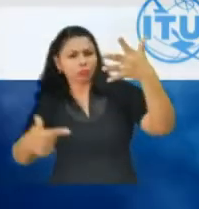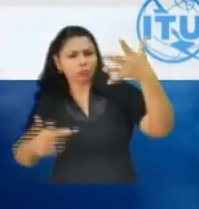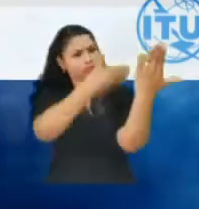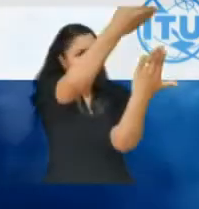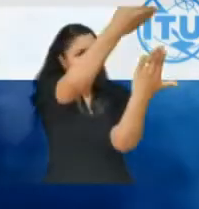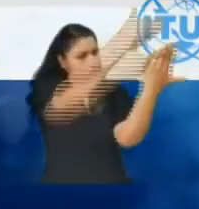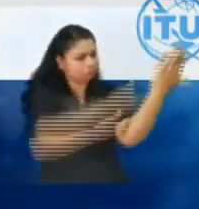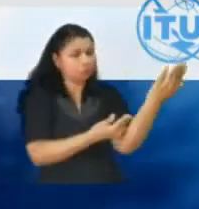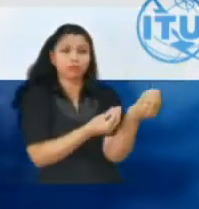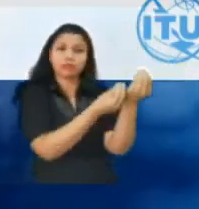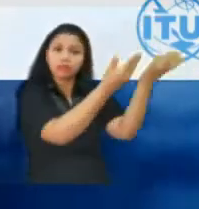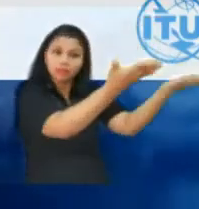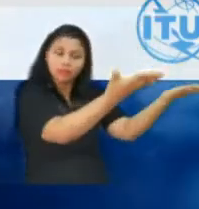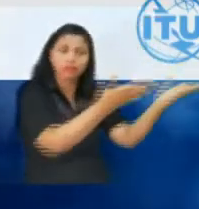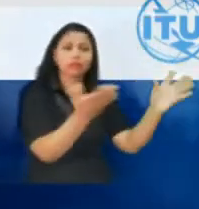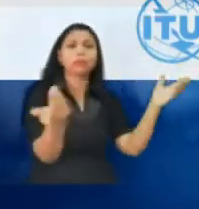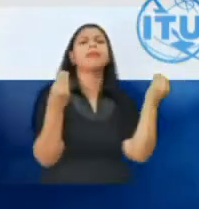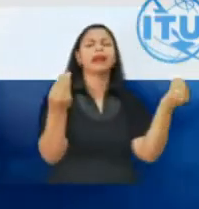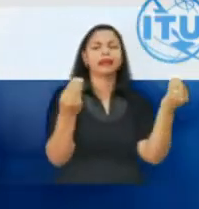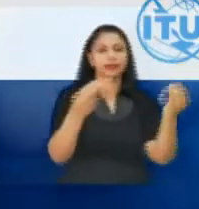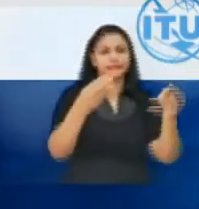para los públicos y privados